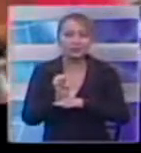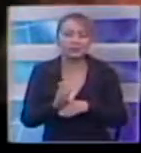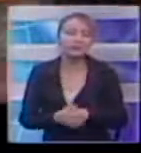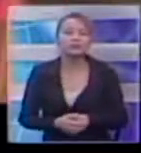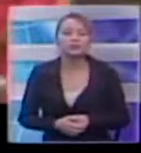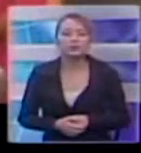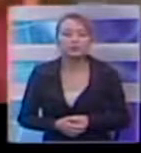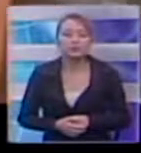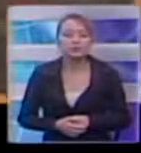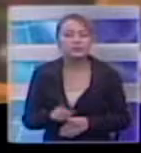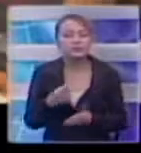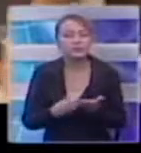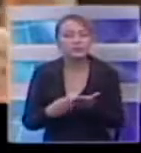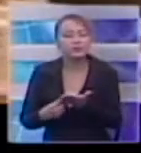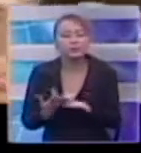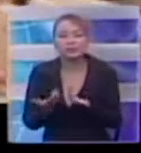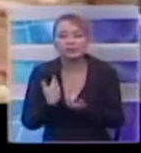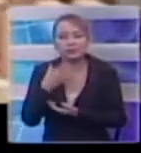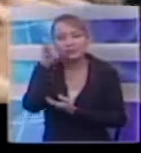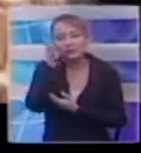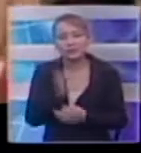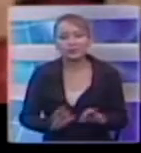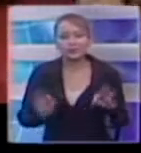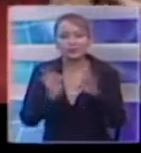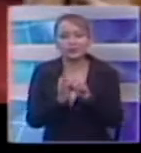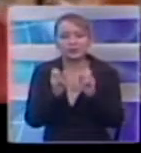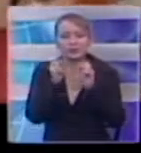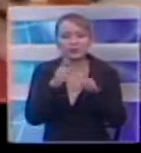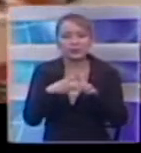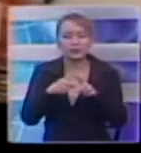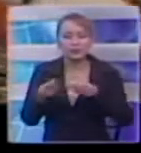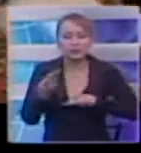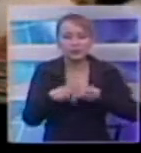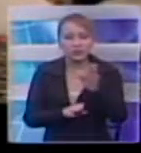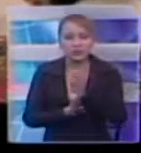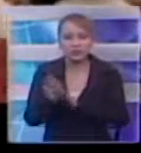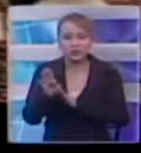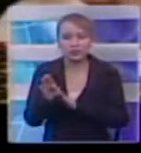ecuatoriano. La ronda de negocios se consideró una gran oportunidad para los